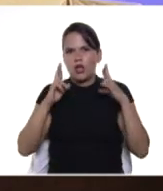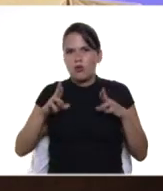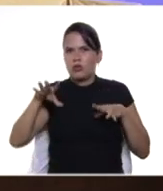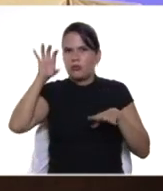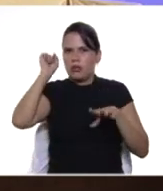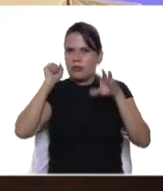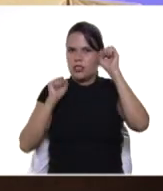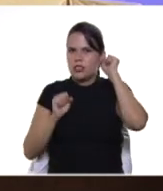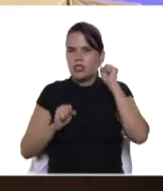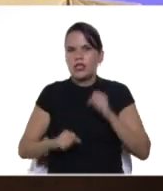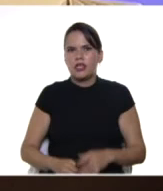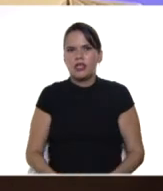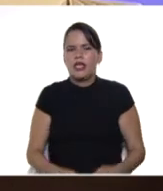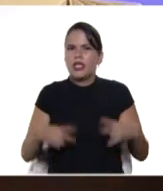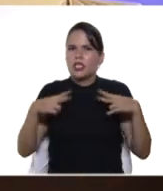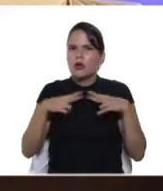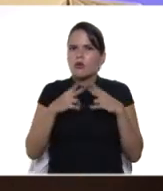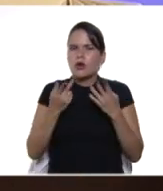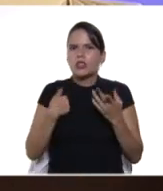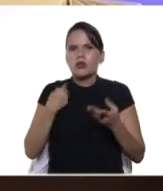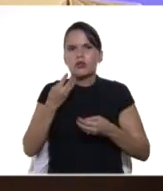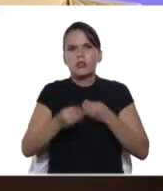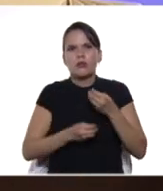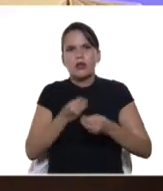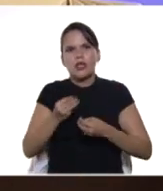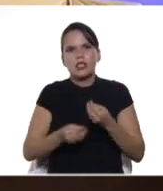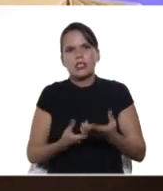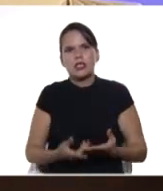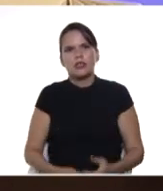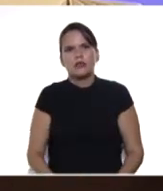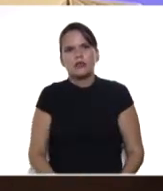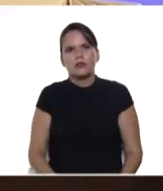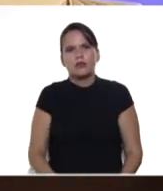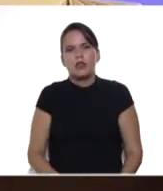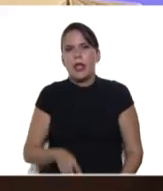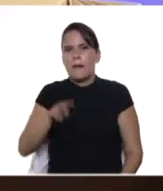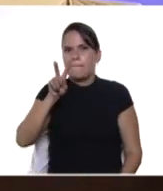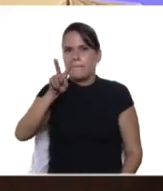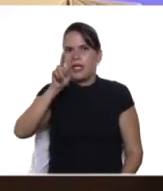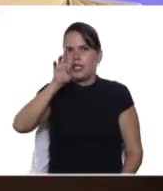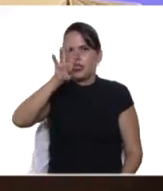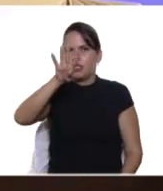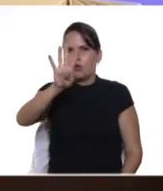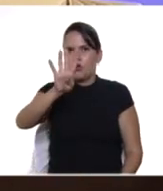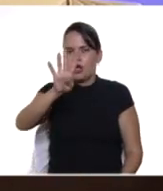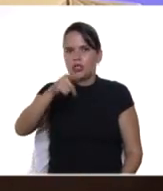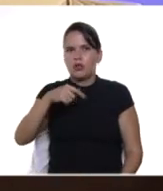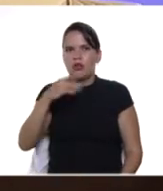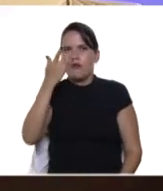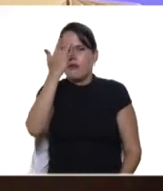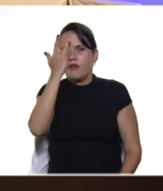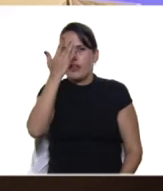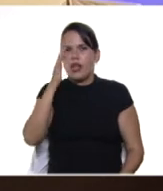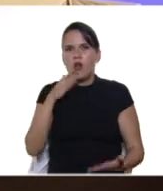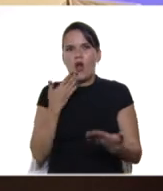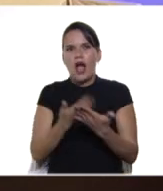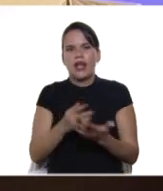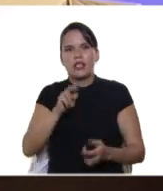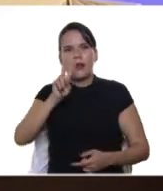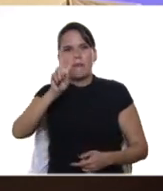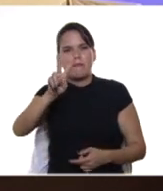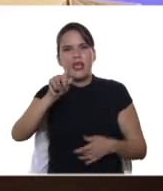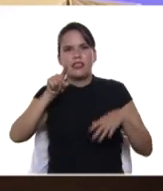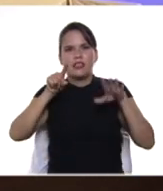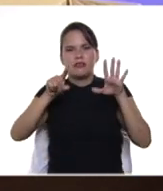el aprendizaje. Este encuentro se va a llevar a cabo desde el 24 de febrero hasta el 26 de